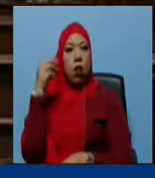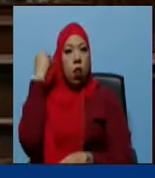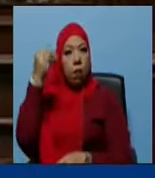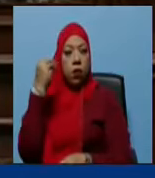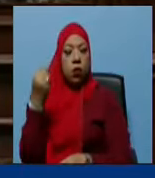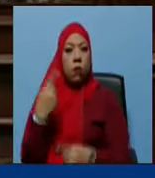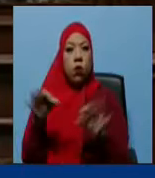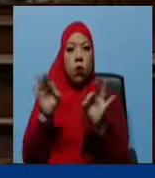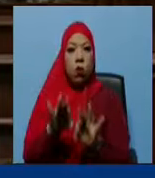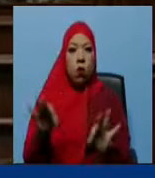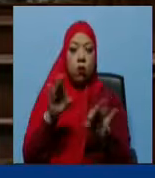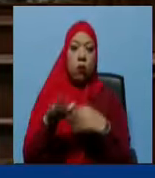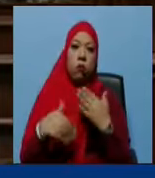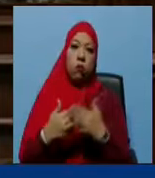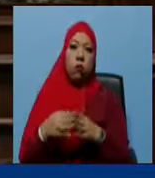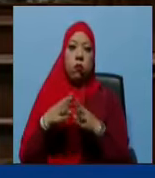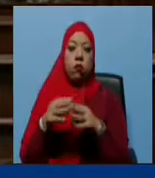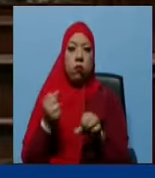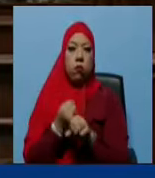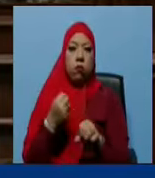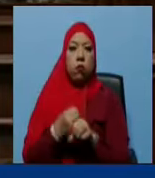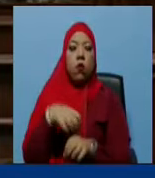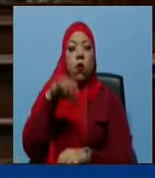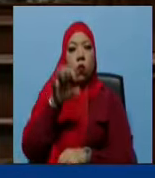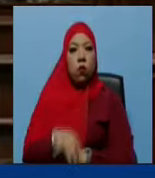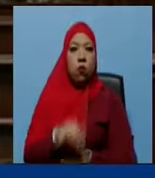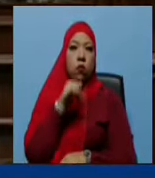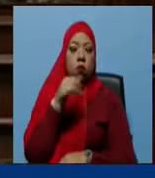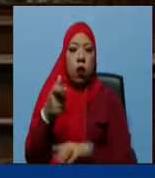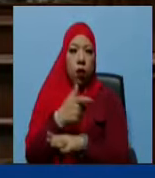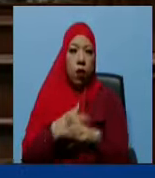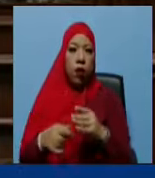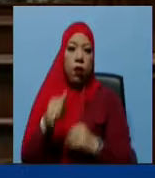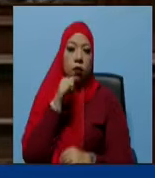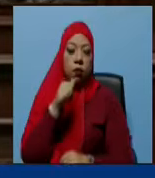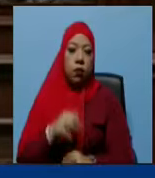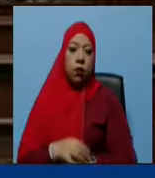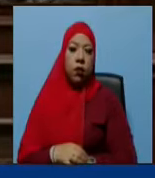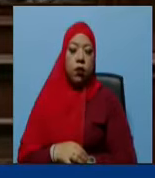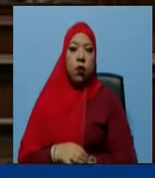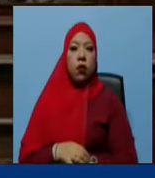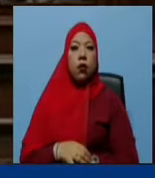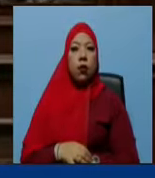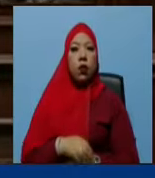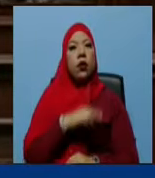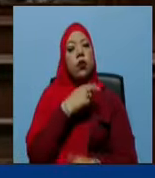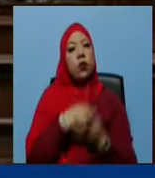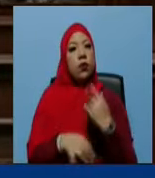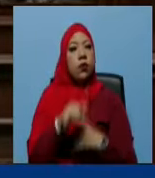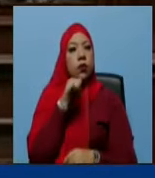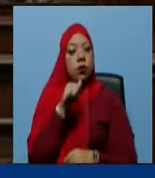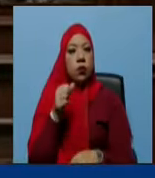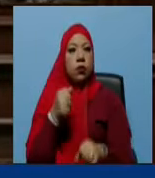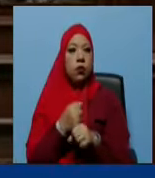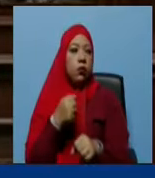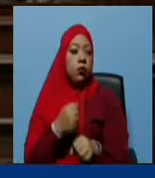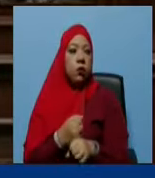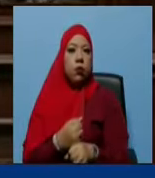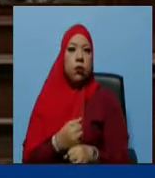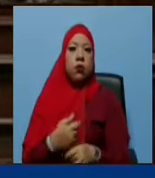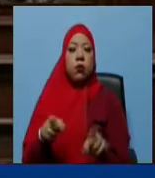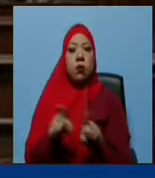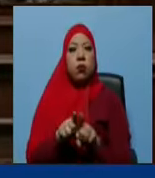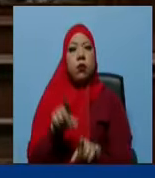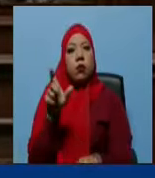necesidad. Todos fueron estados o gobiernos que dirigían estados en base al